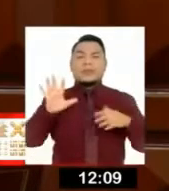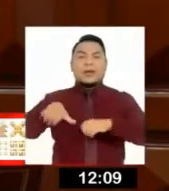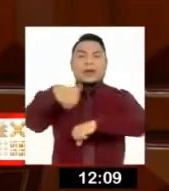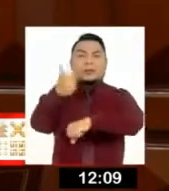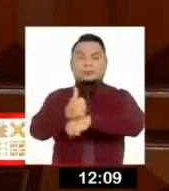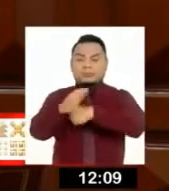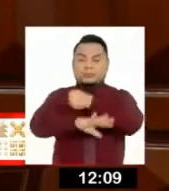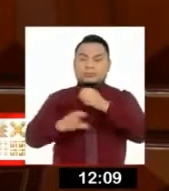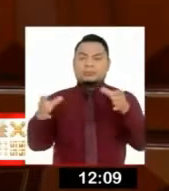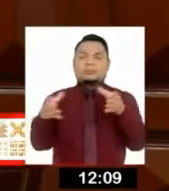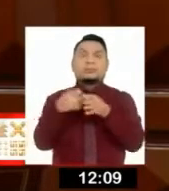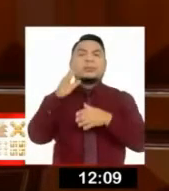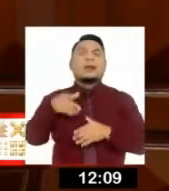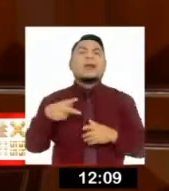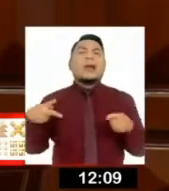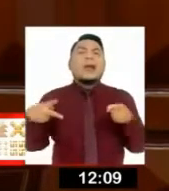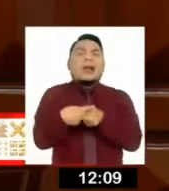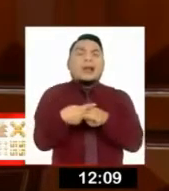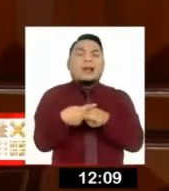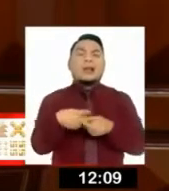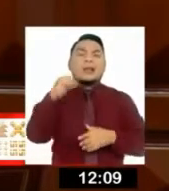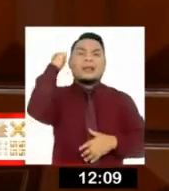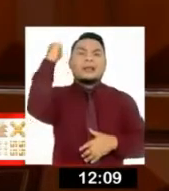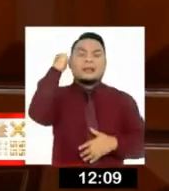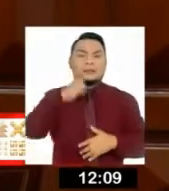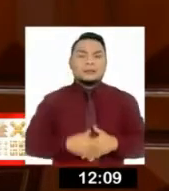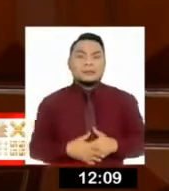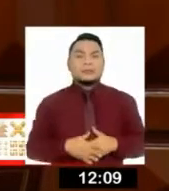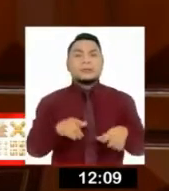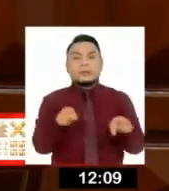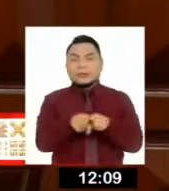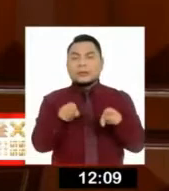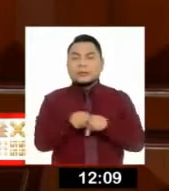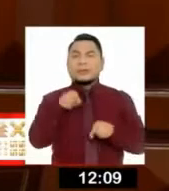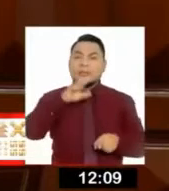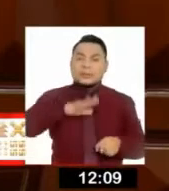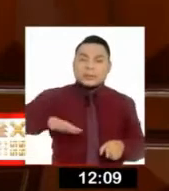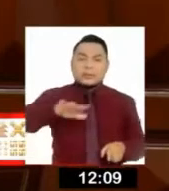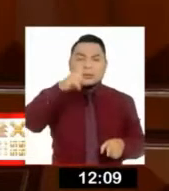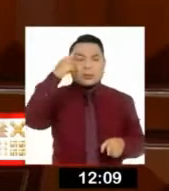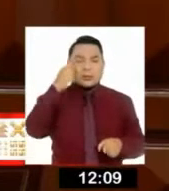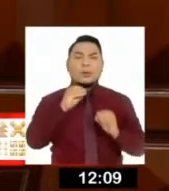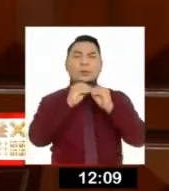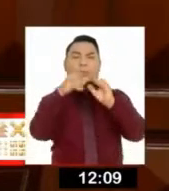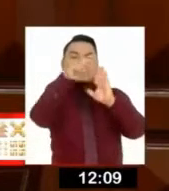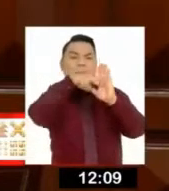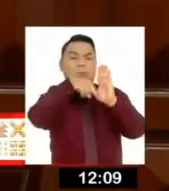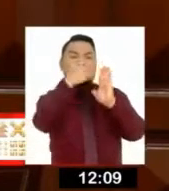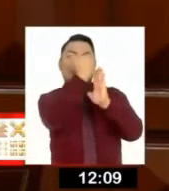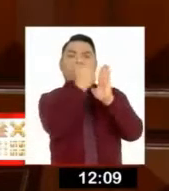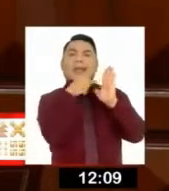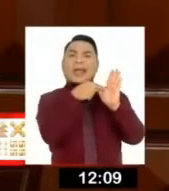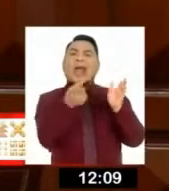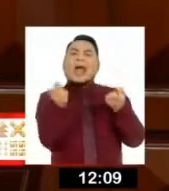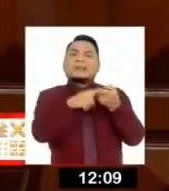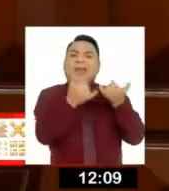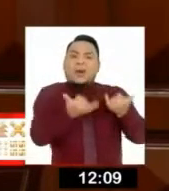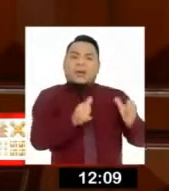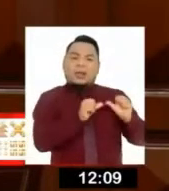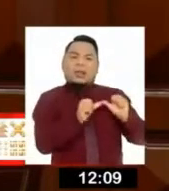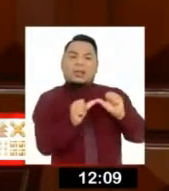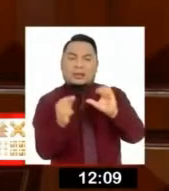para un recorte de derechos, un debilitamiento del Estado y para las reglas que rigen hasta hoy.